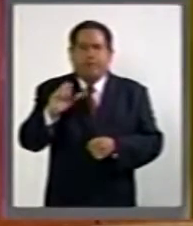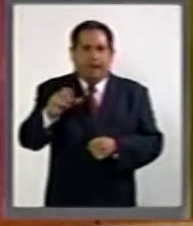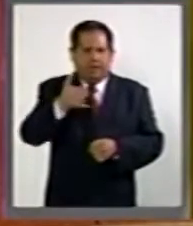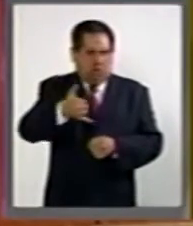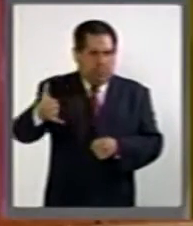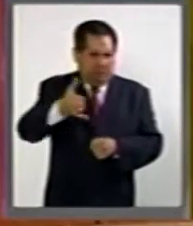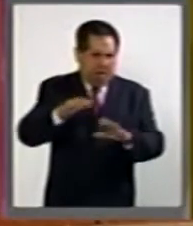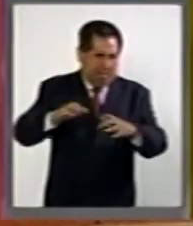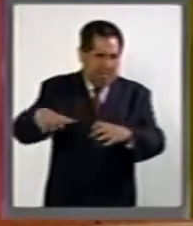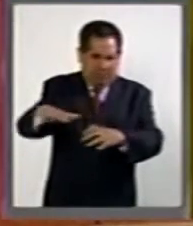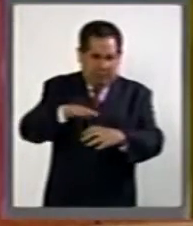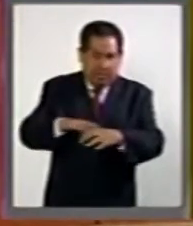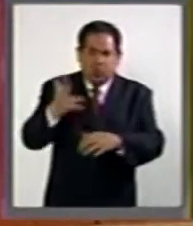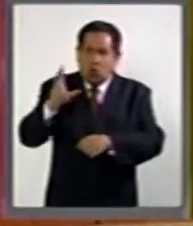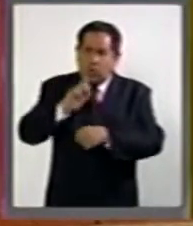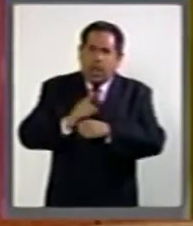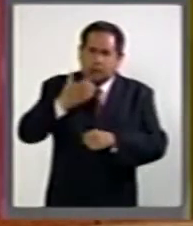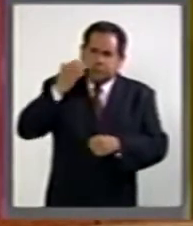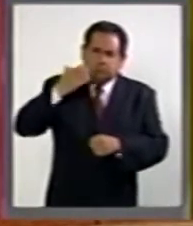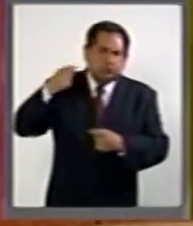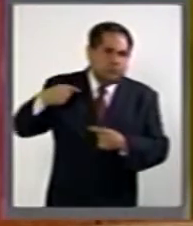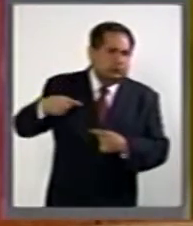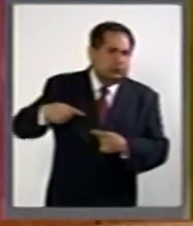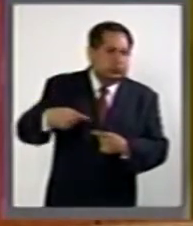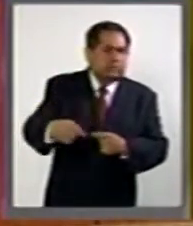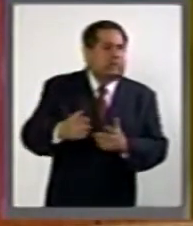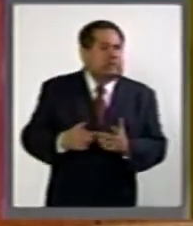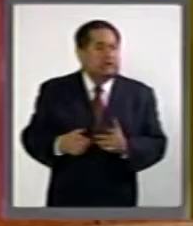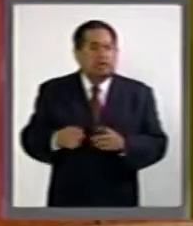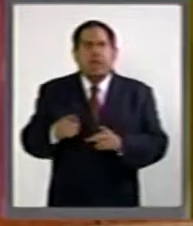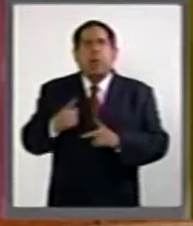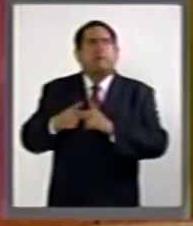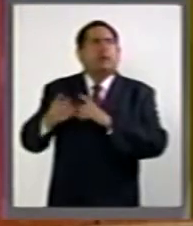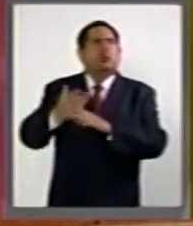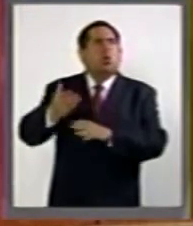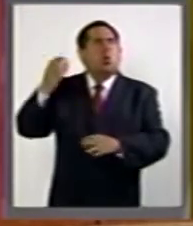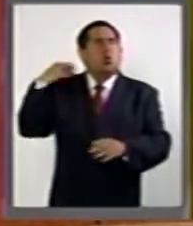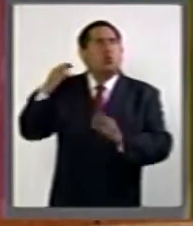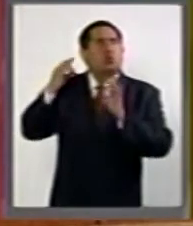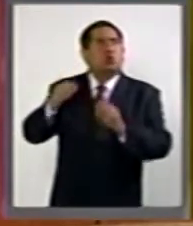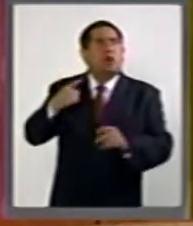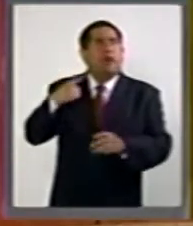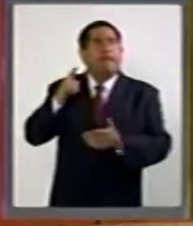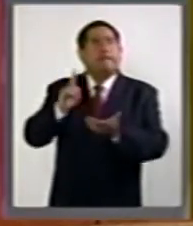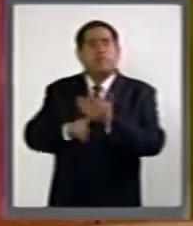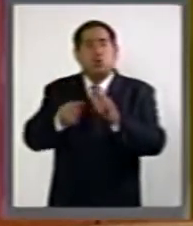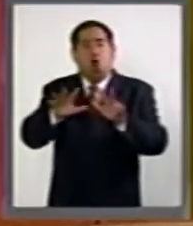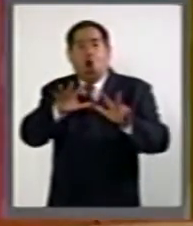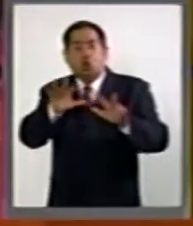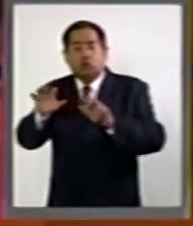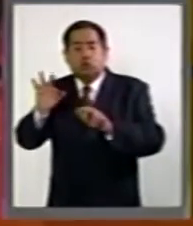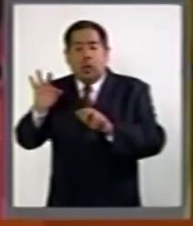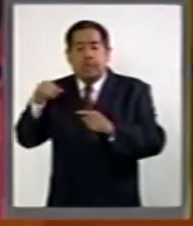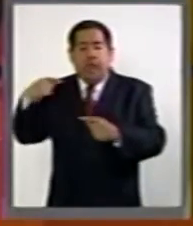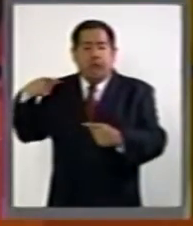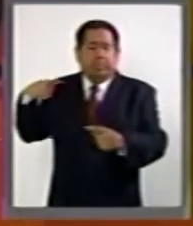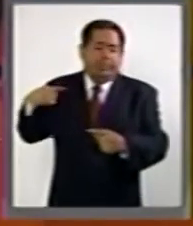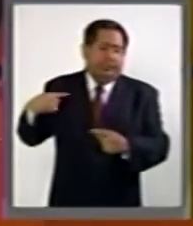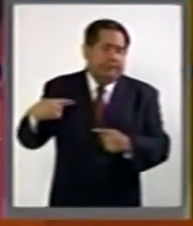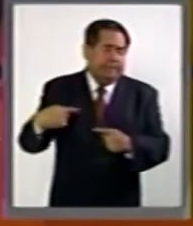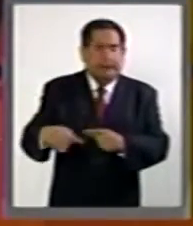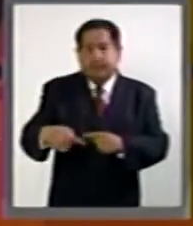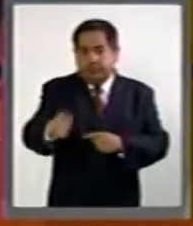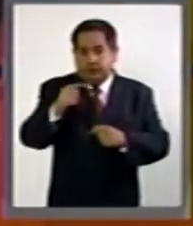cabo una tradición que empieza allá por los años de 1840.